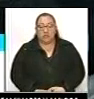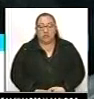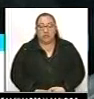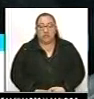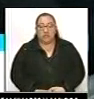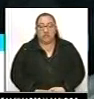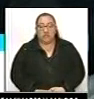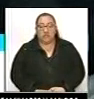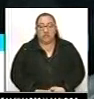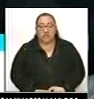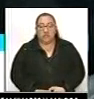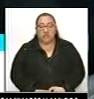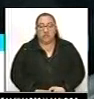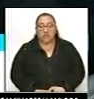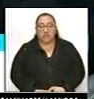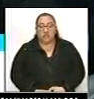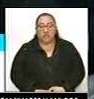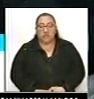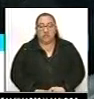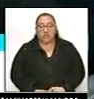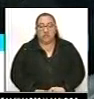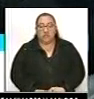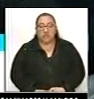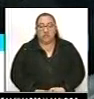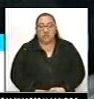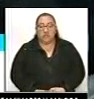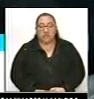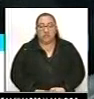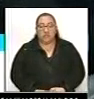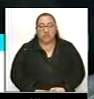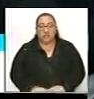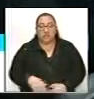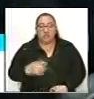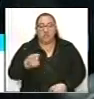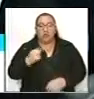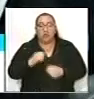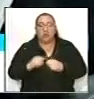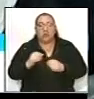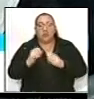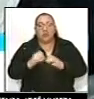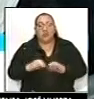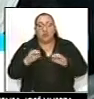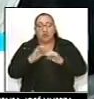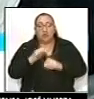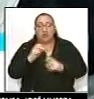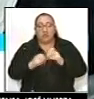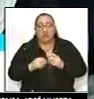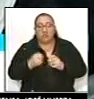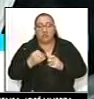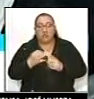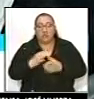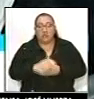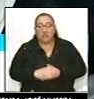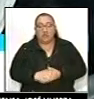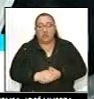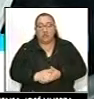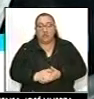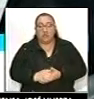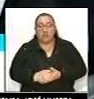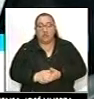El gran problema es que hay un número importante de personas beneficiarias de la